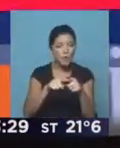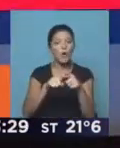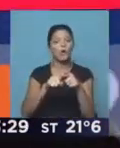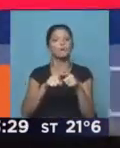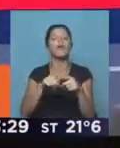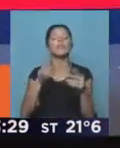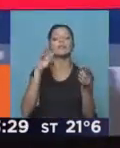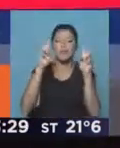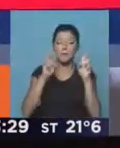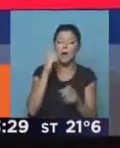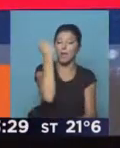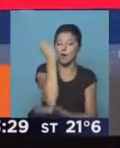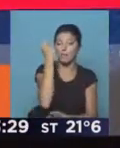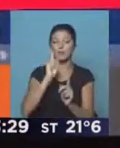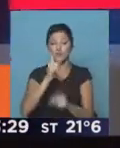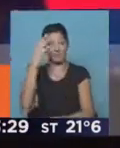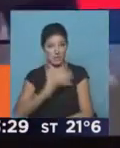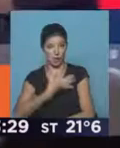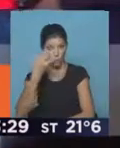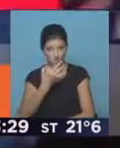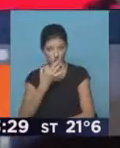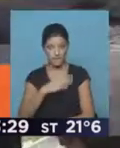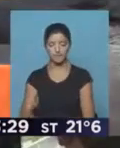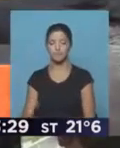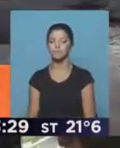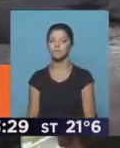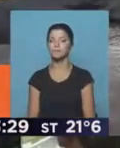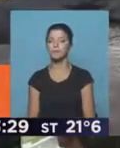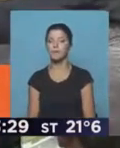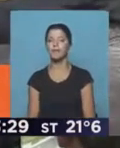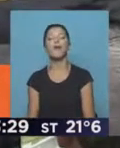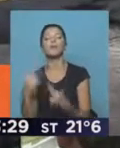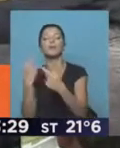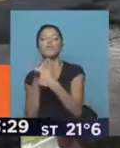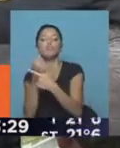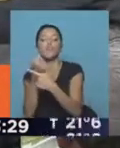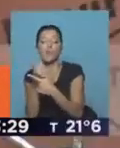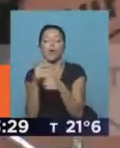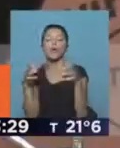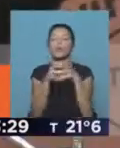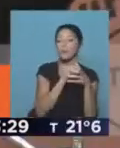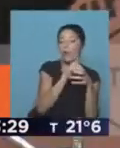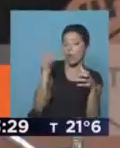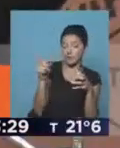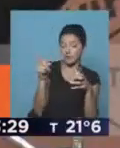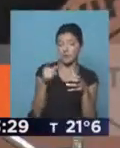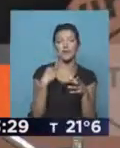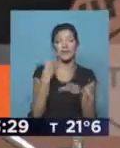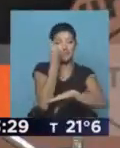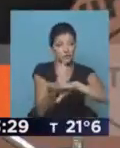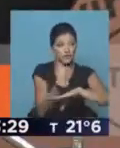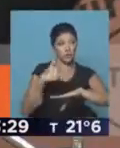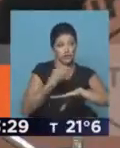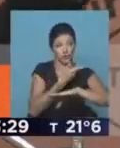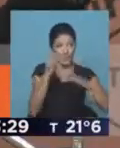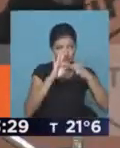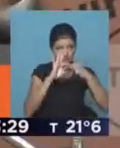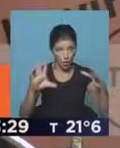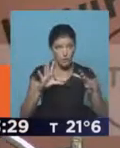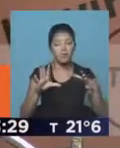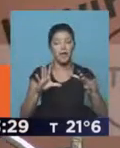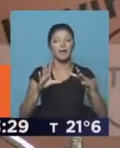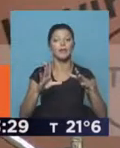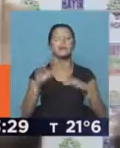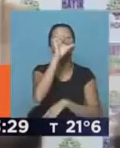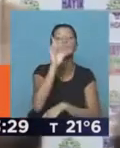de seguridad. Estos argumentos no bastan para convencer a la oposición representada por los socialdemócratas del Partido